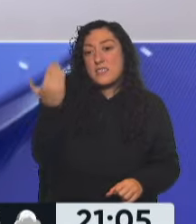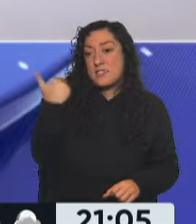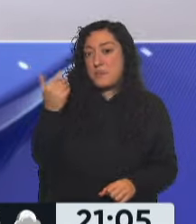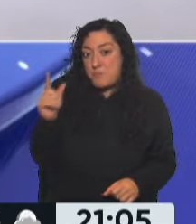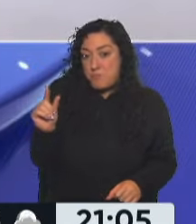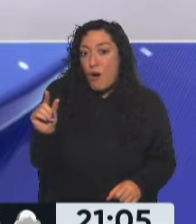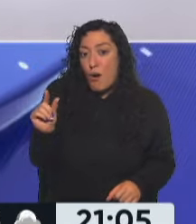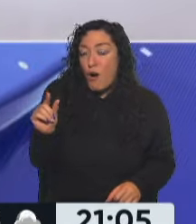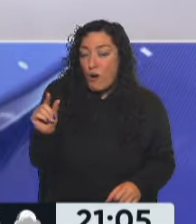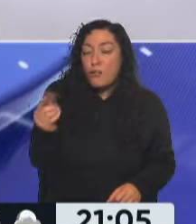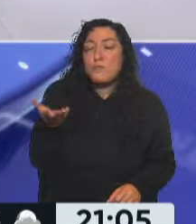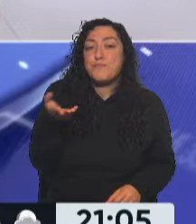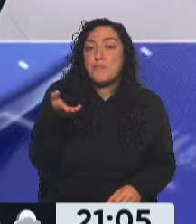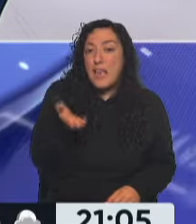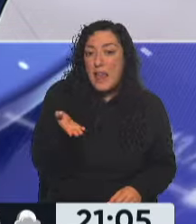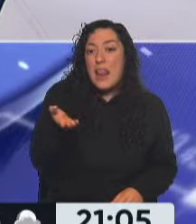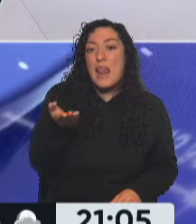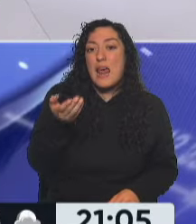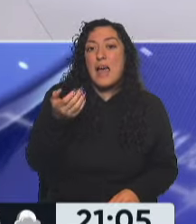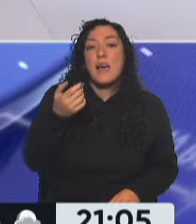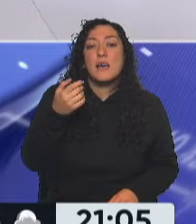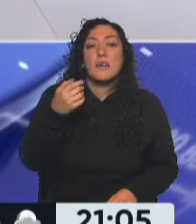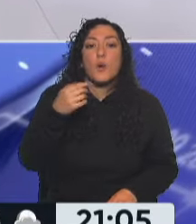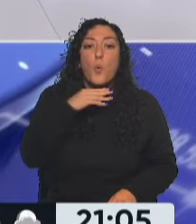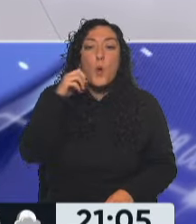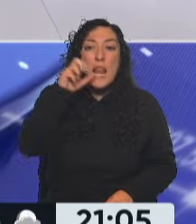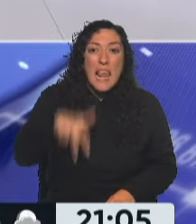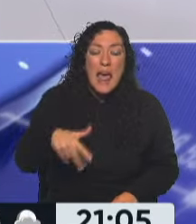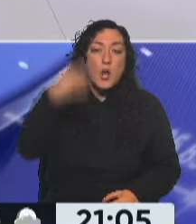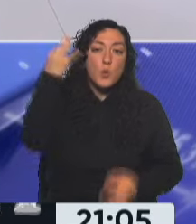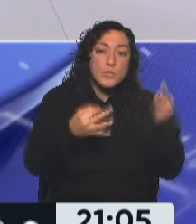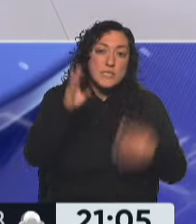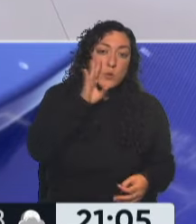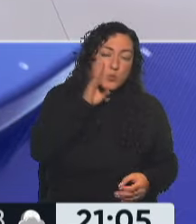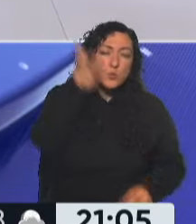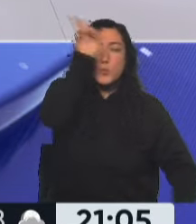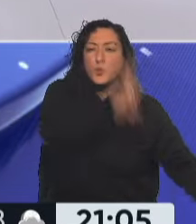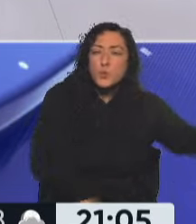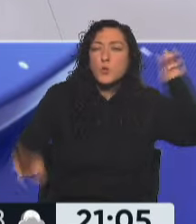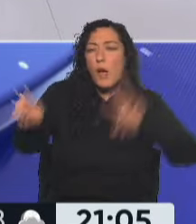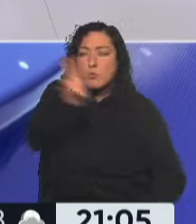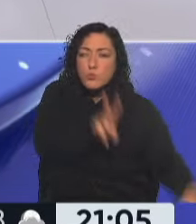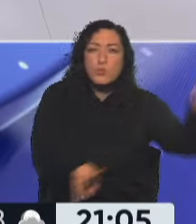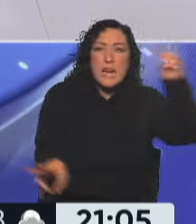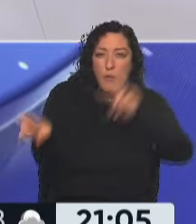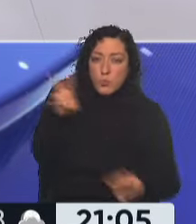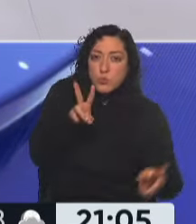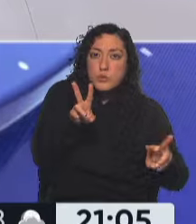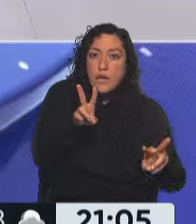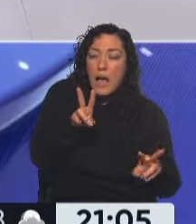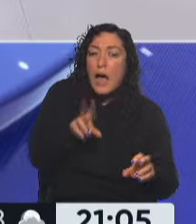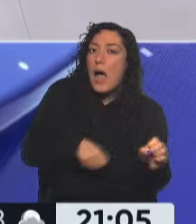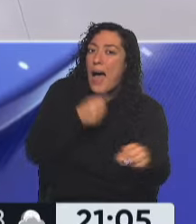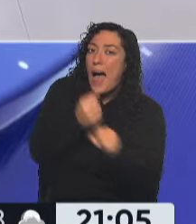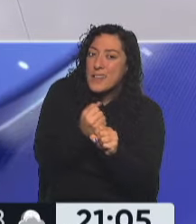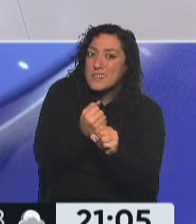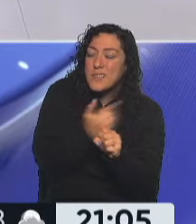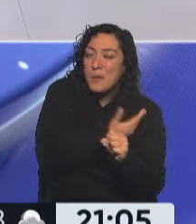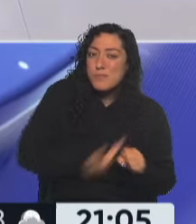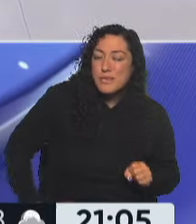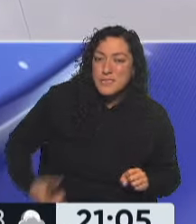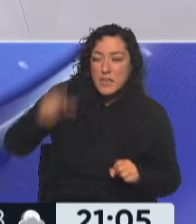últimas horas, donde Assange era buscado, recordemos, por la justicia estadounidense, pero se conoció un acuerdo con la administración de